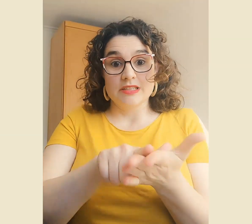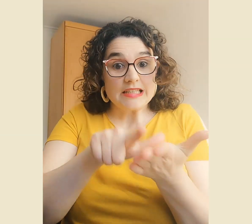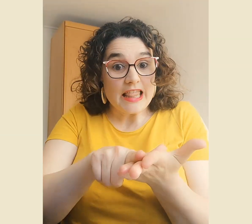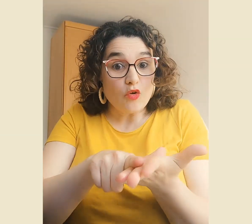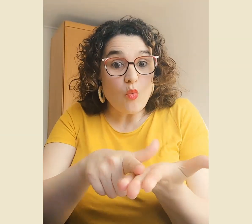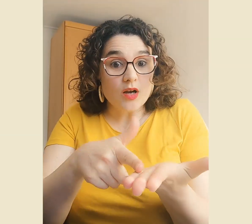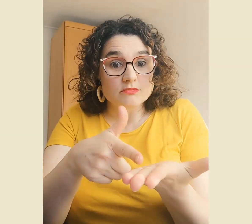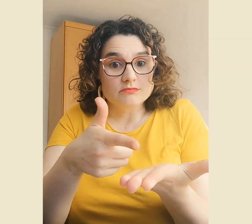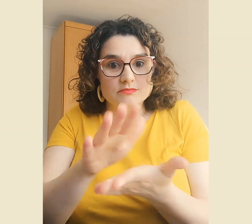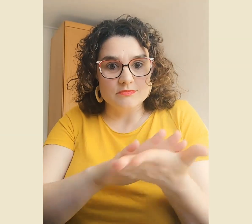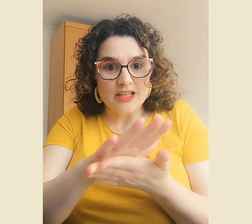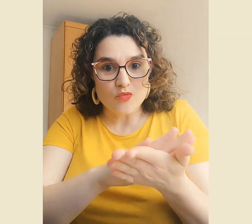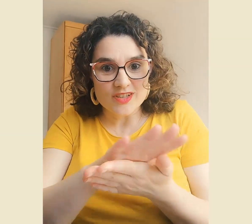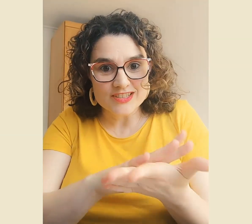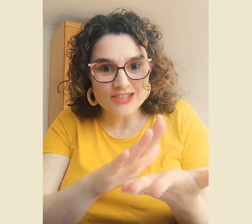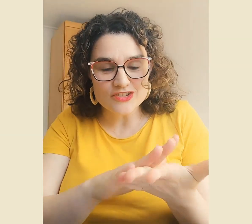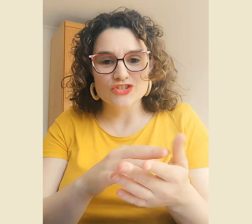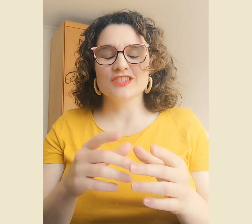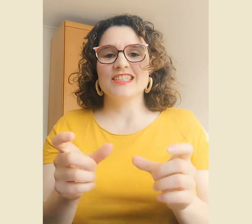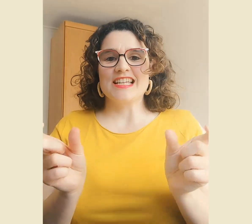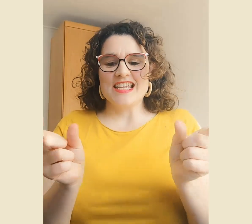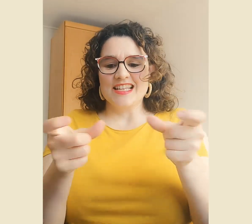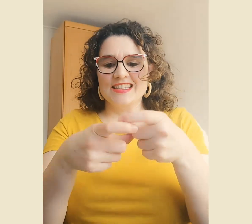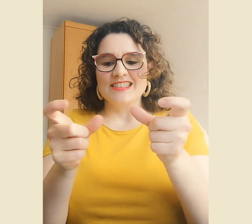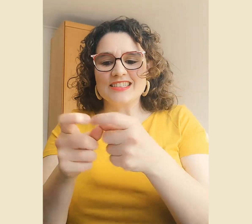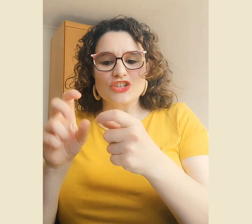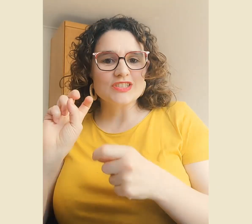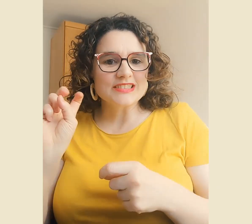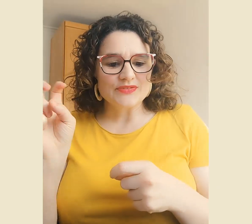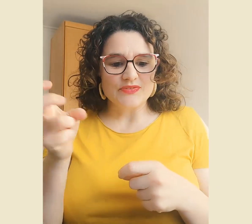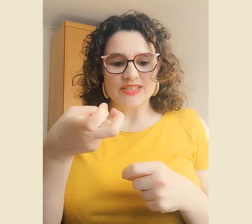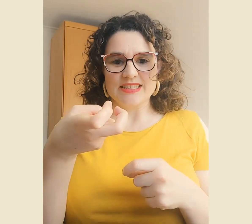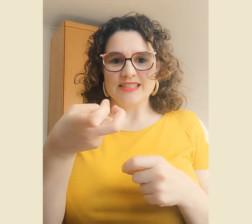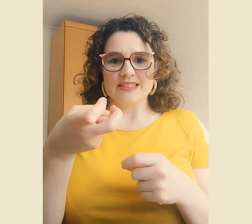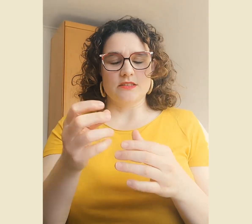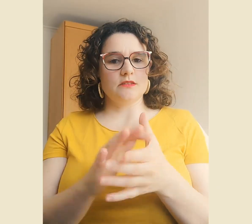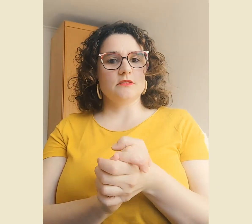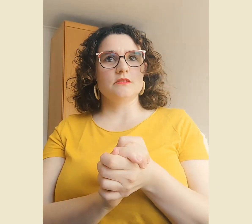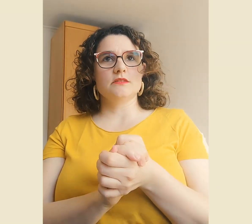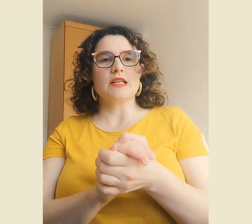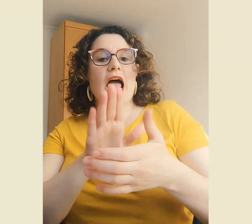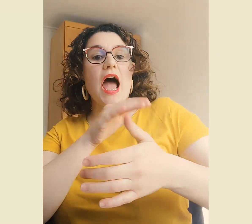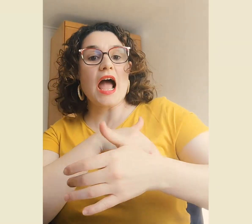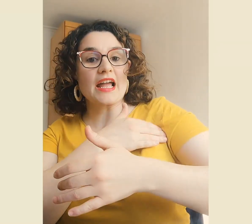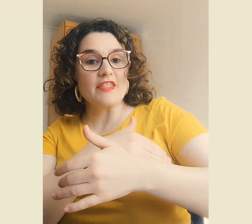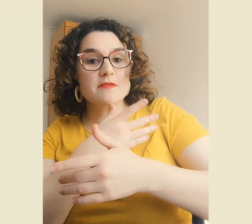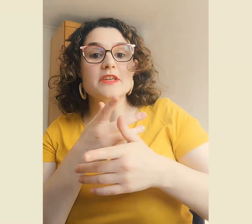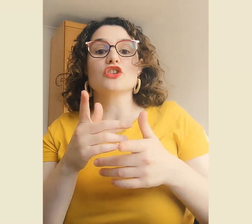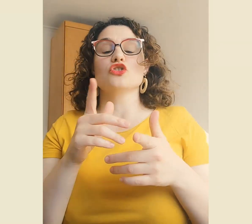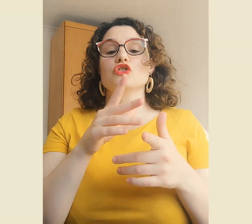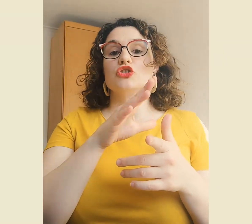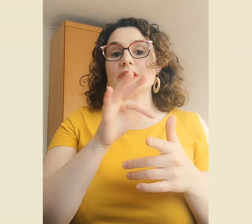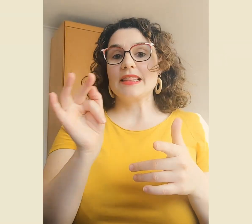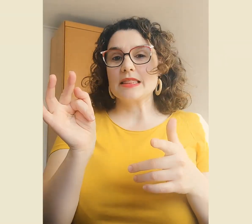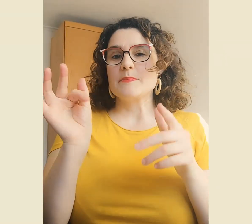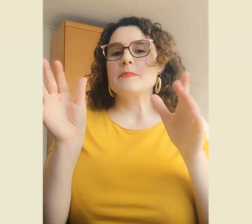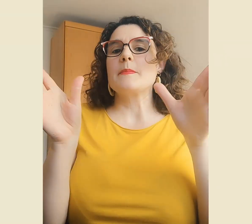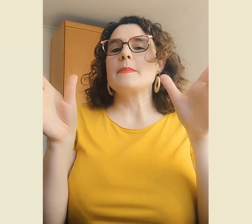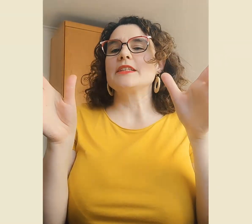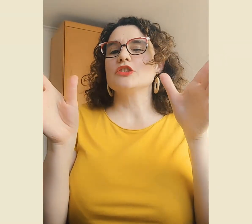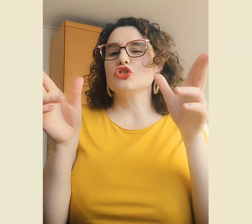fundamental para el avance y el desarrollo de esta lengua en diferentes ámbitos,